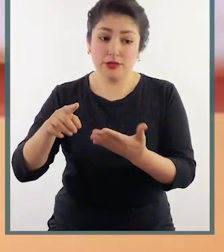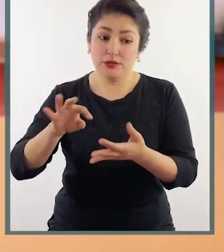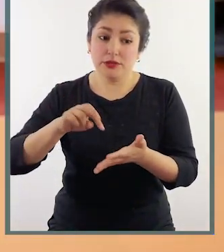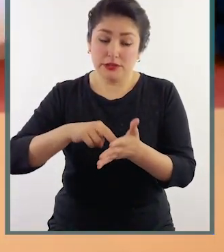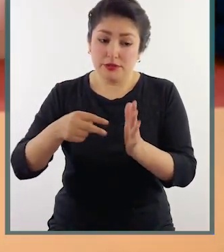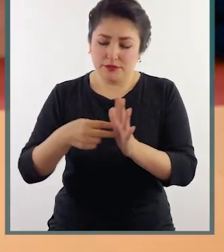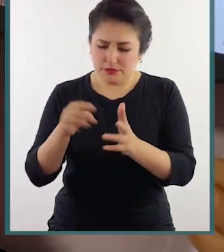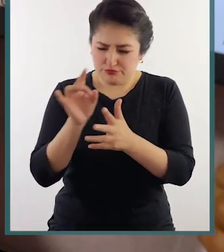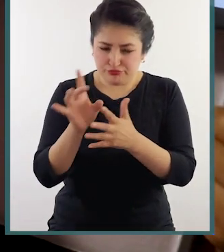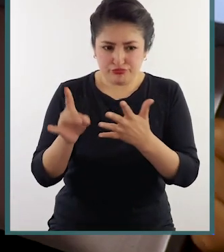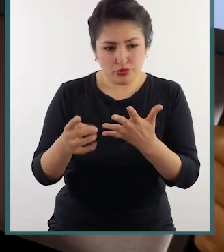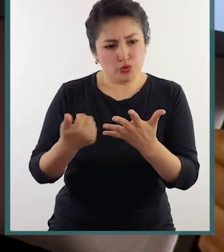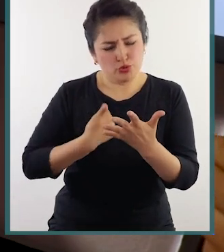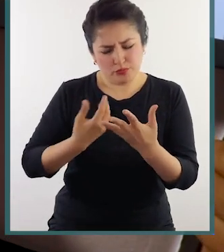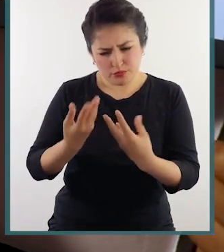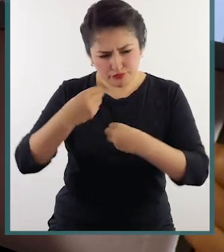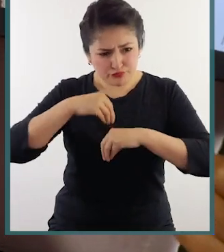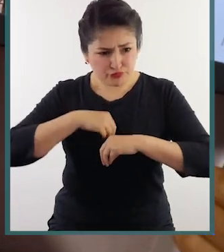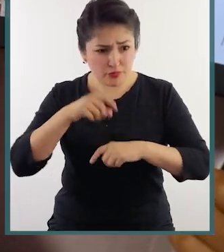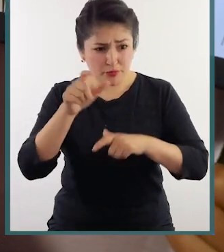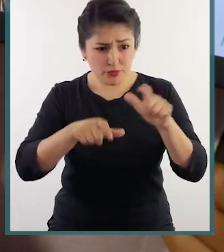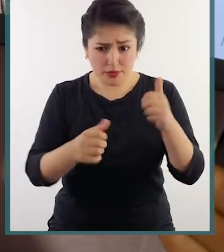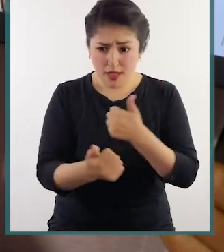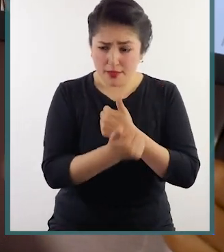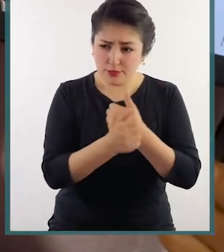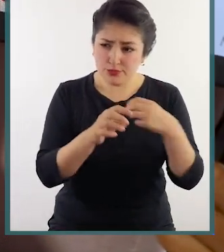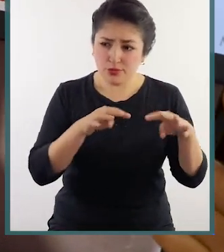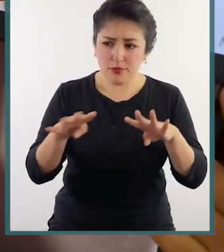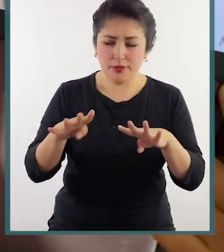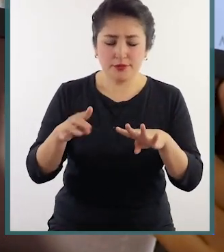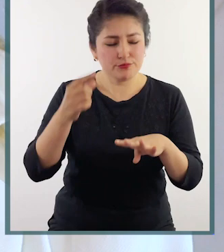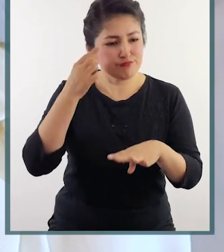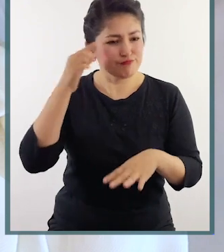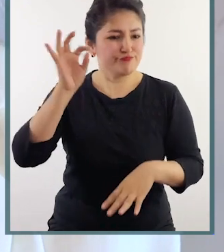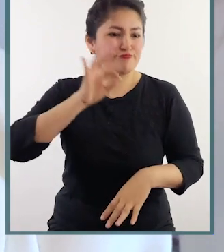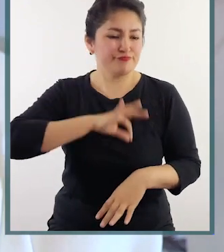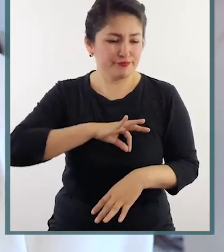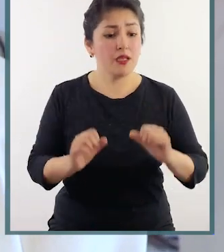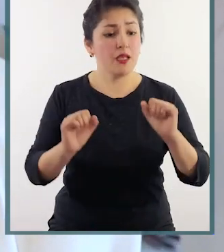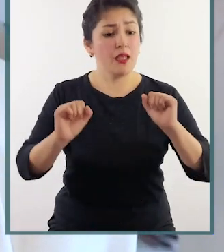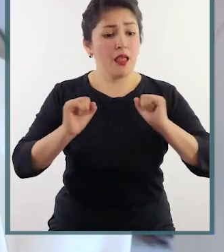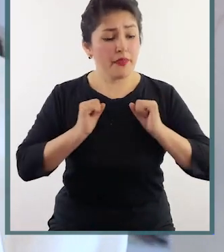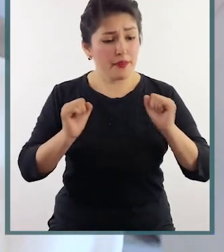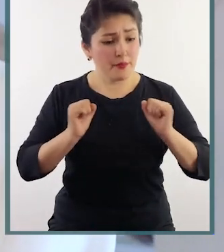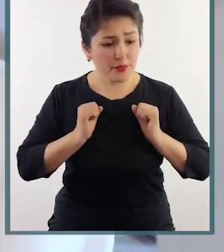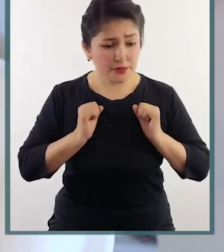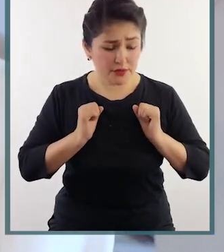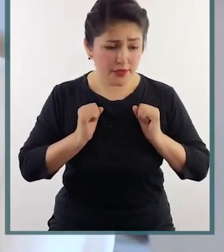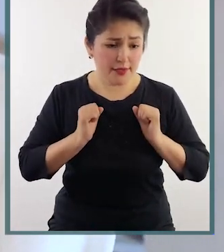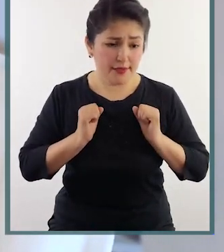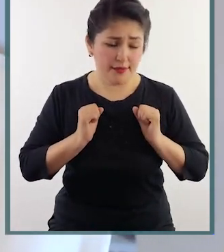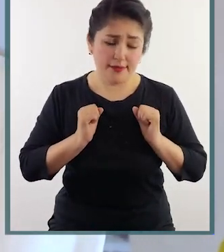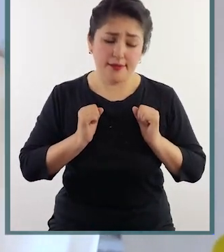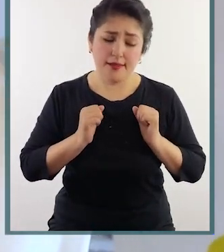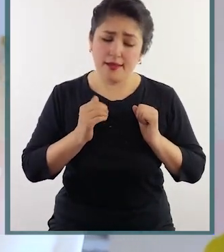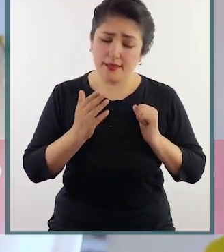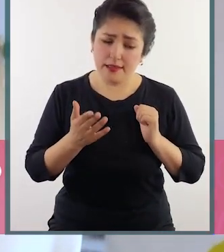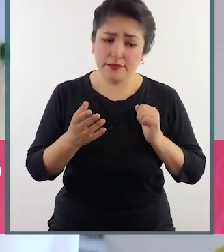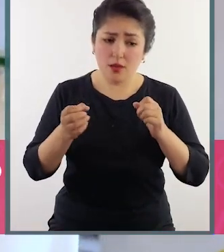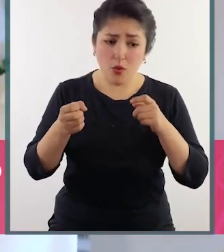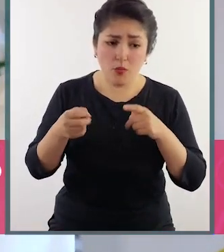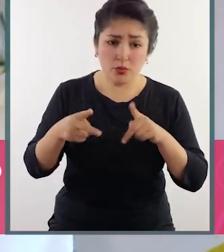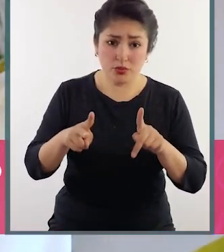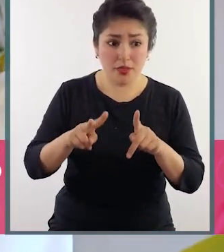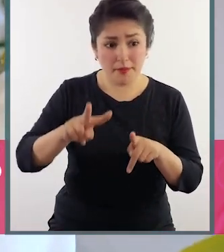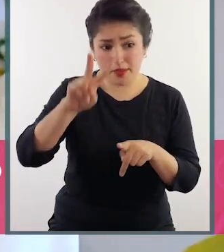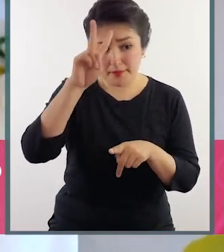bastante significativo para mí, y sé que para muchos ayacuchanos que están allá. El deporte es una